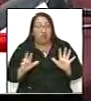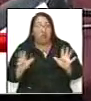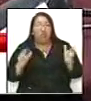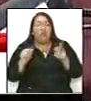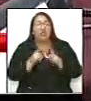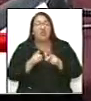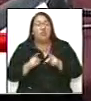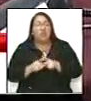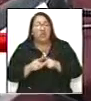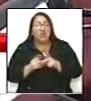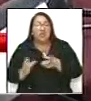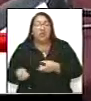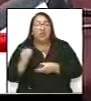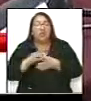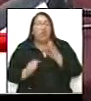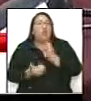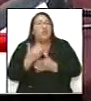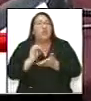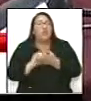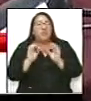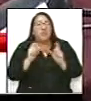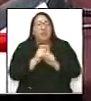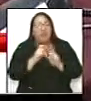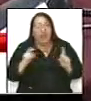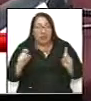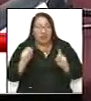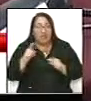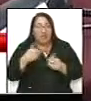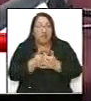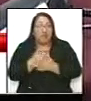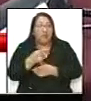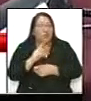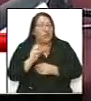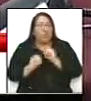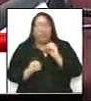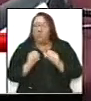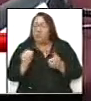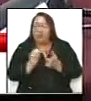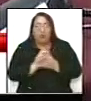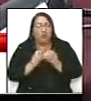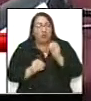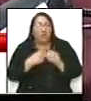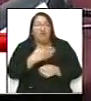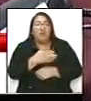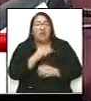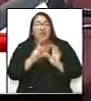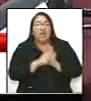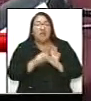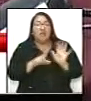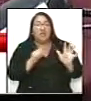también se incorpora nuevamente la misma frase: dicho impedimento no resulta aplicable a los beneficiarios de la ley